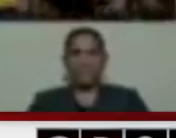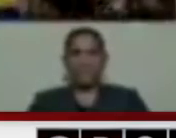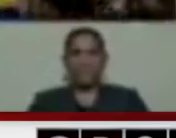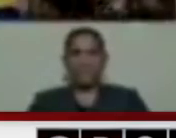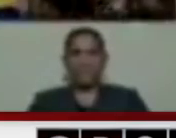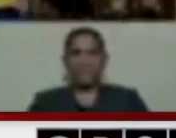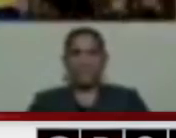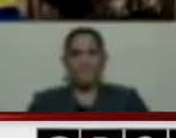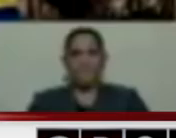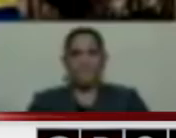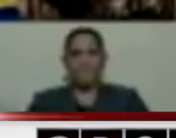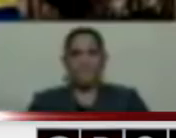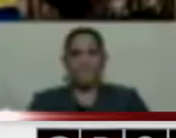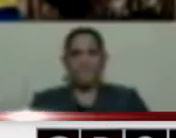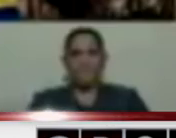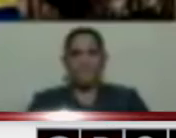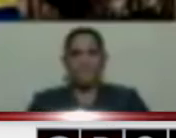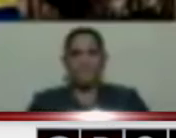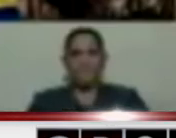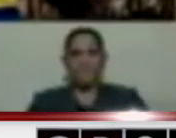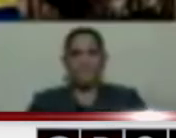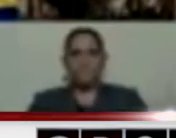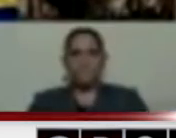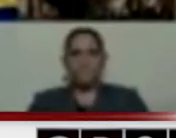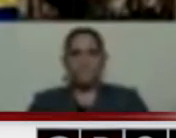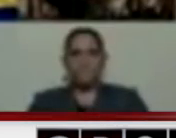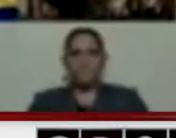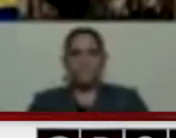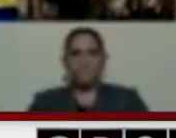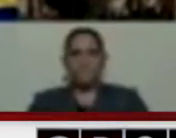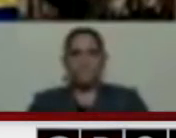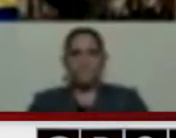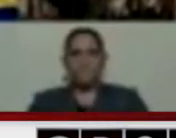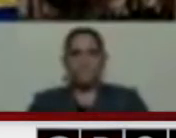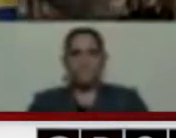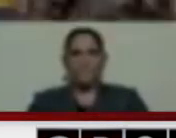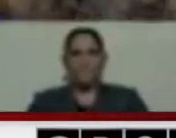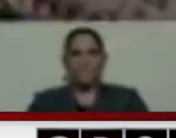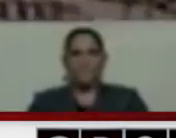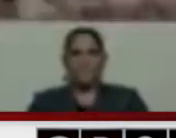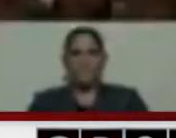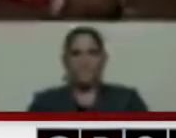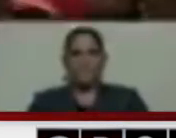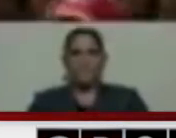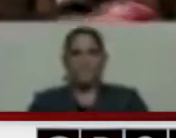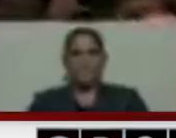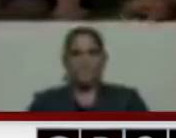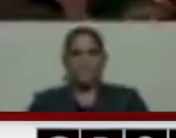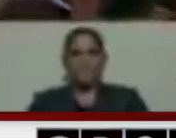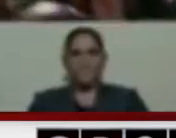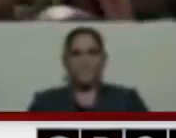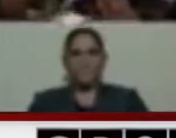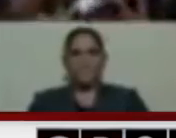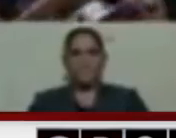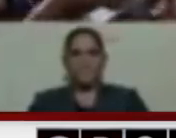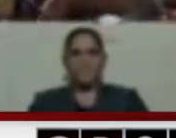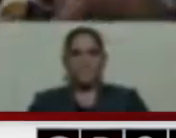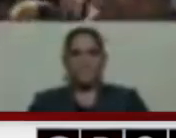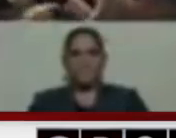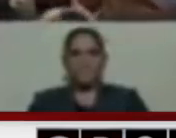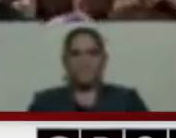eso. Creo que es la noticia más importante del mundo, la transición en Venezuela. Por lo tanto, hago un llamado a ese componente